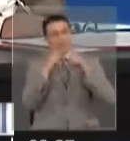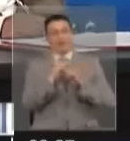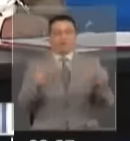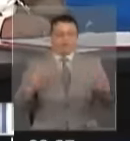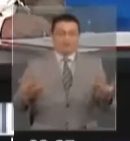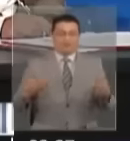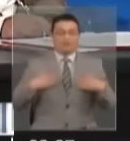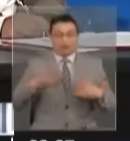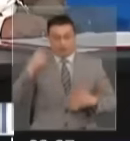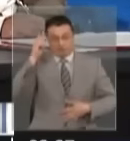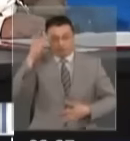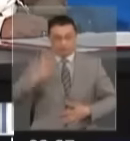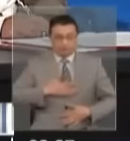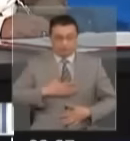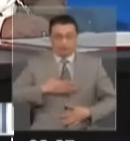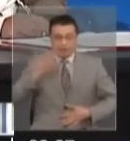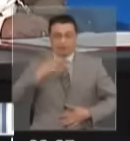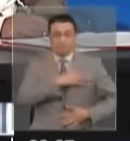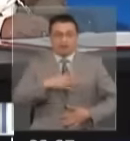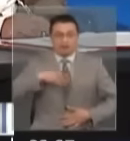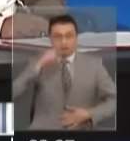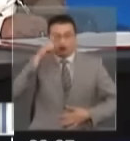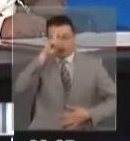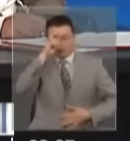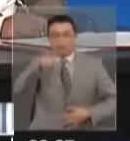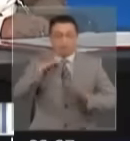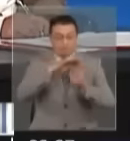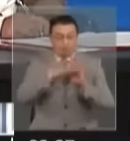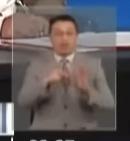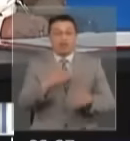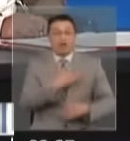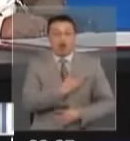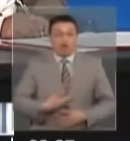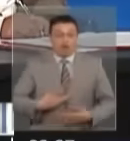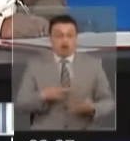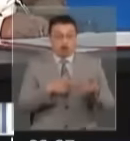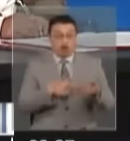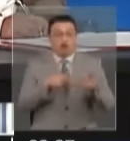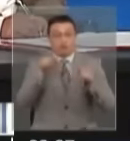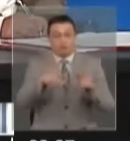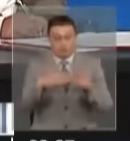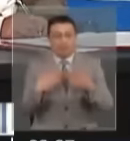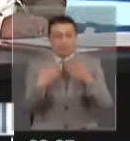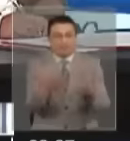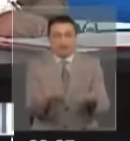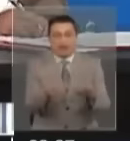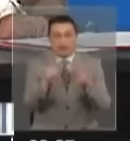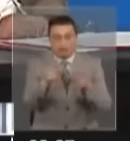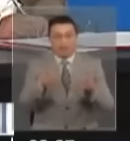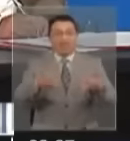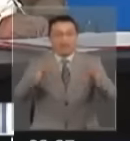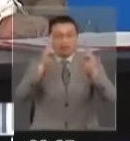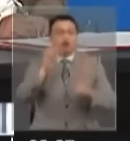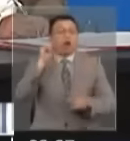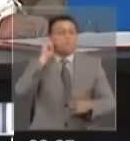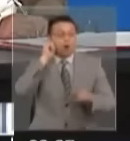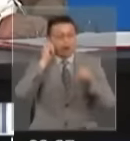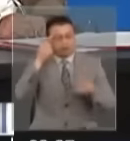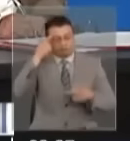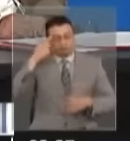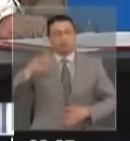que es un proyecto que es parte del programa de gobierno, que entrega el derecho a la mujer